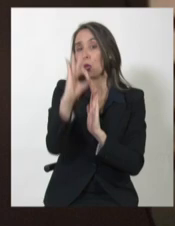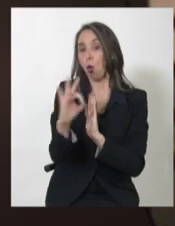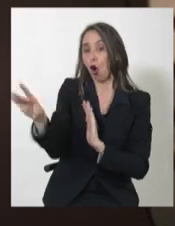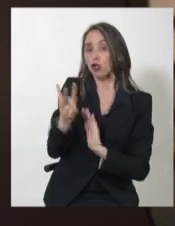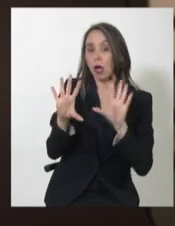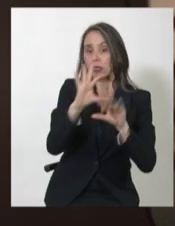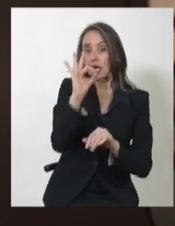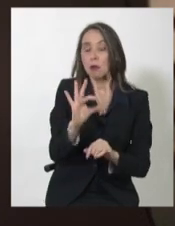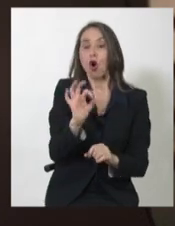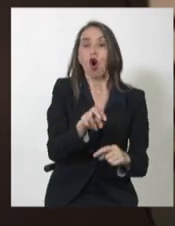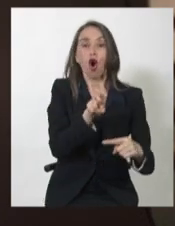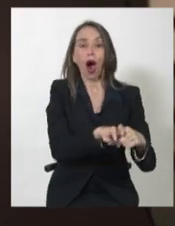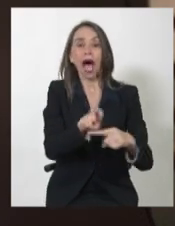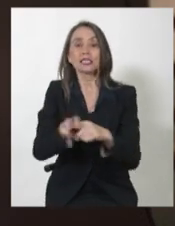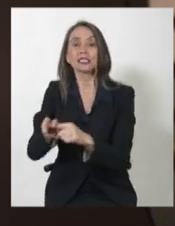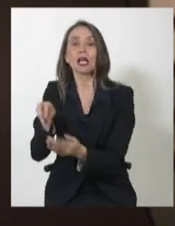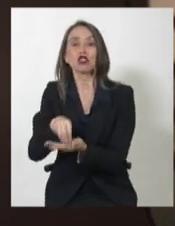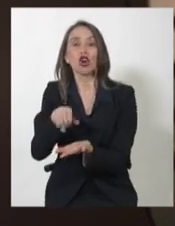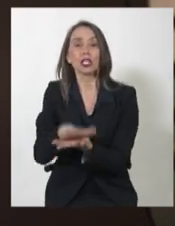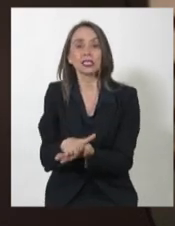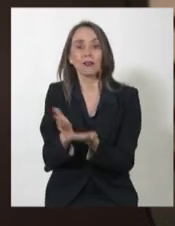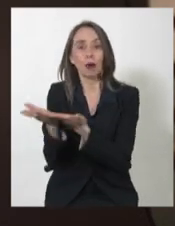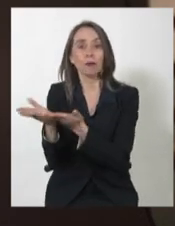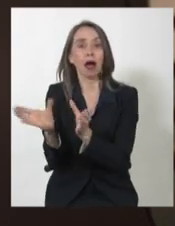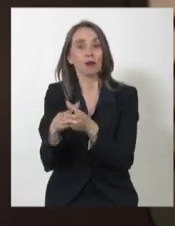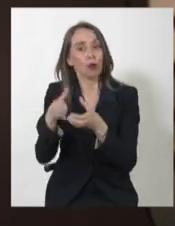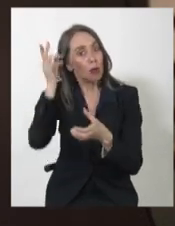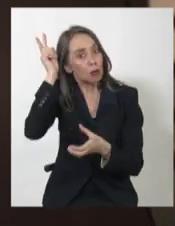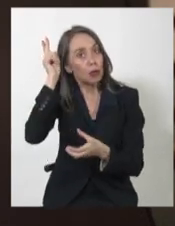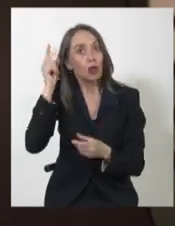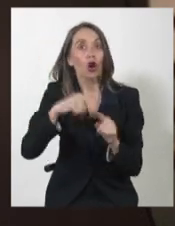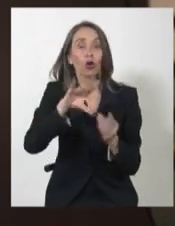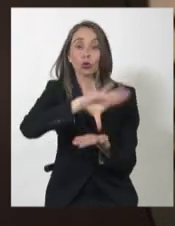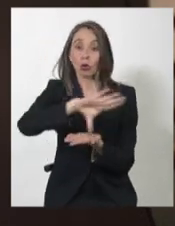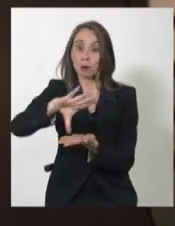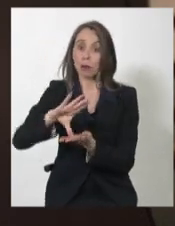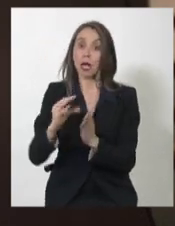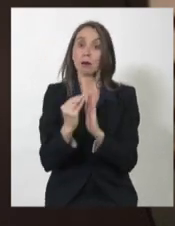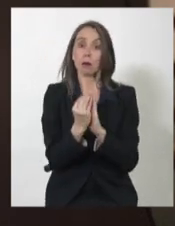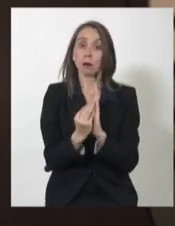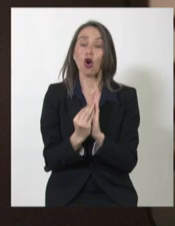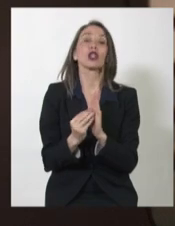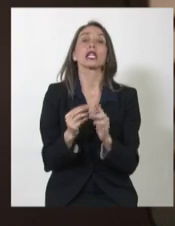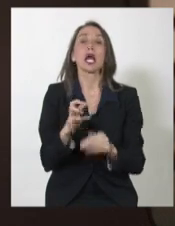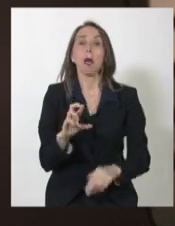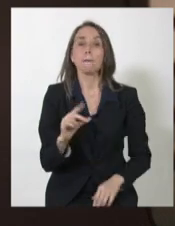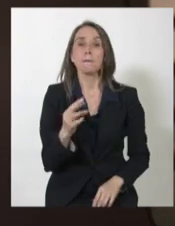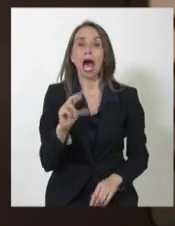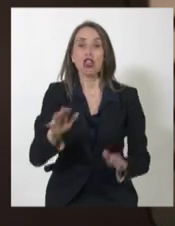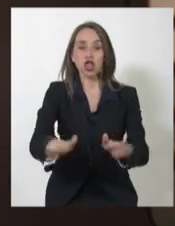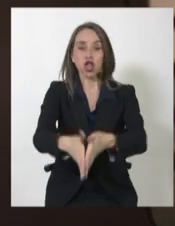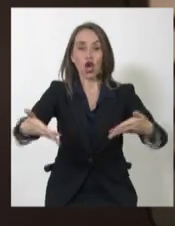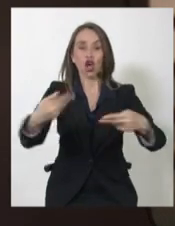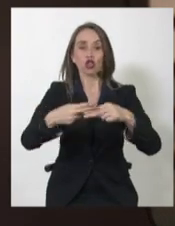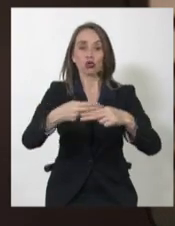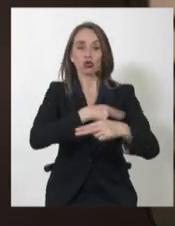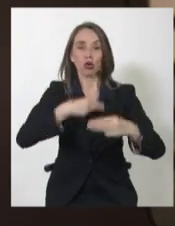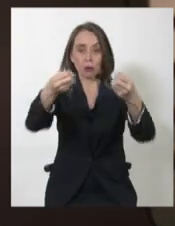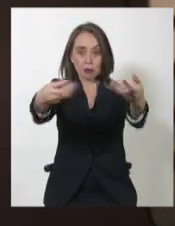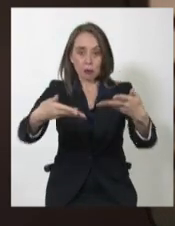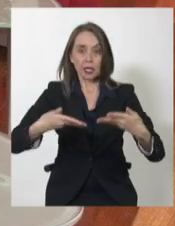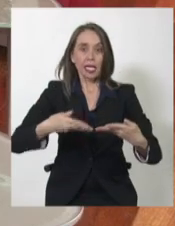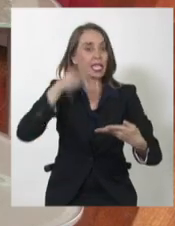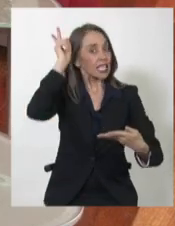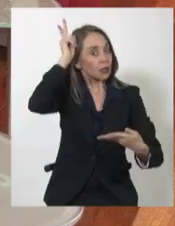número de escaños reservado. En otros países establecen también un padrón especial